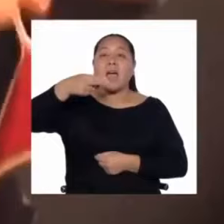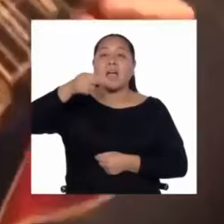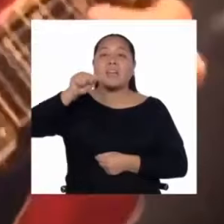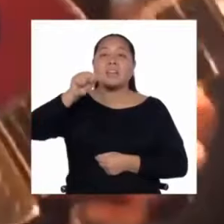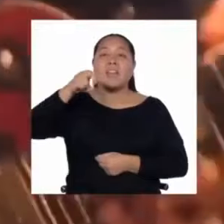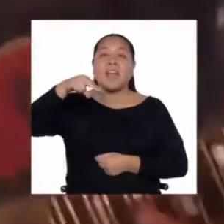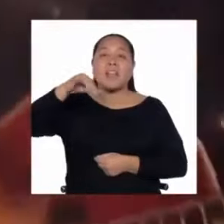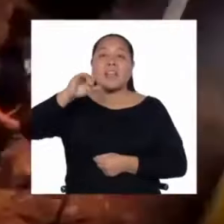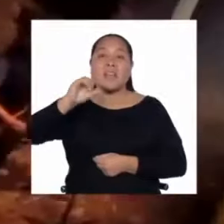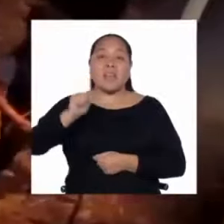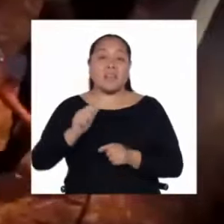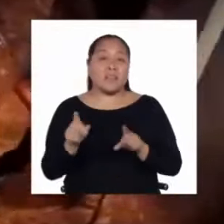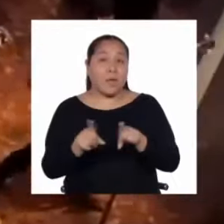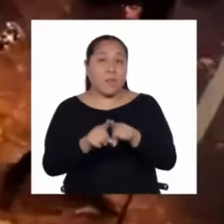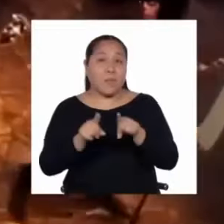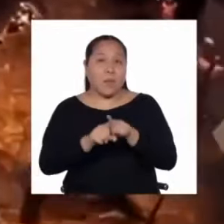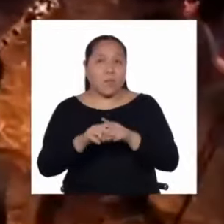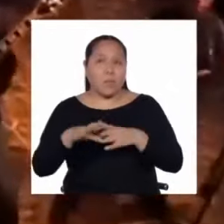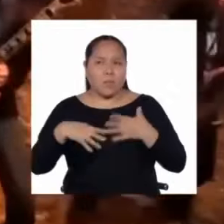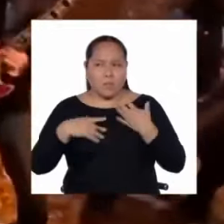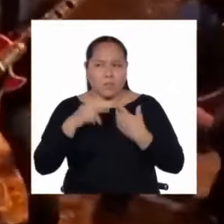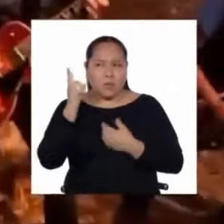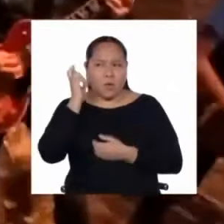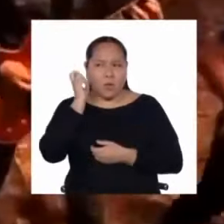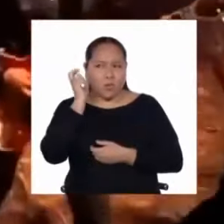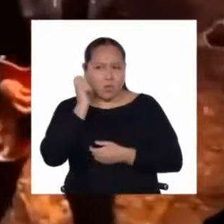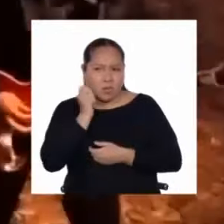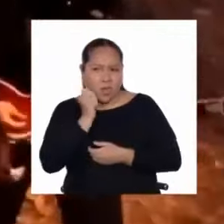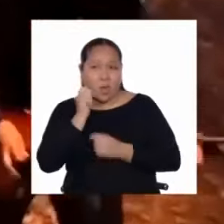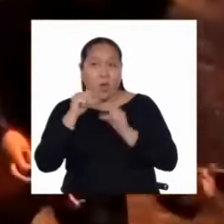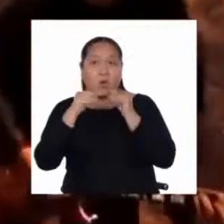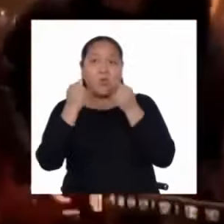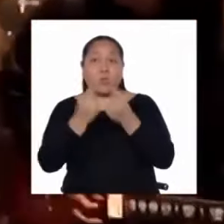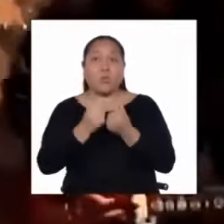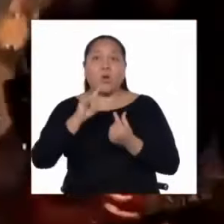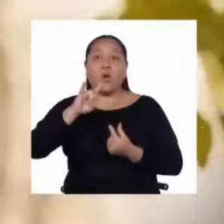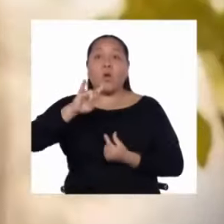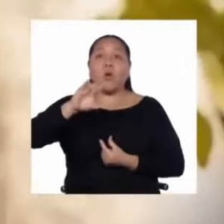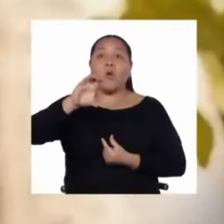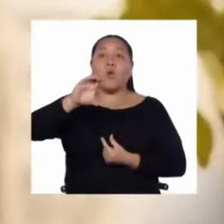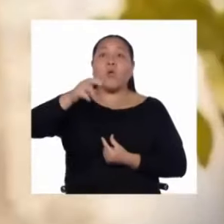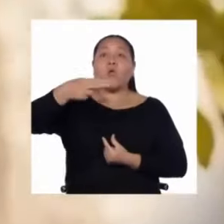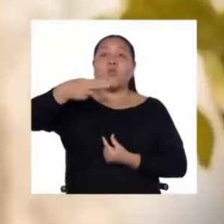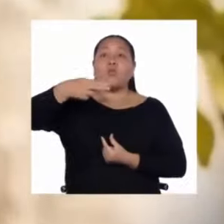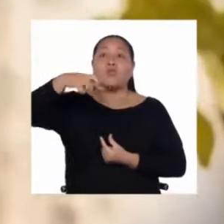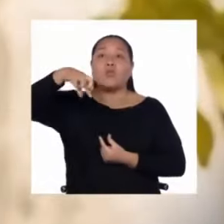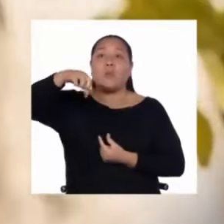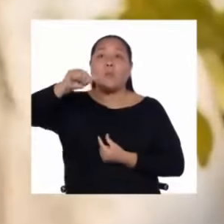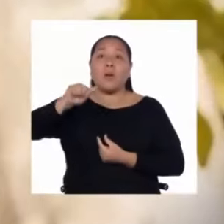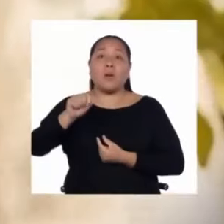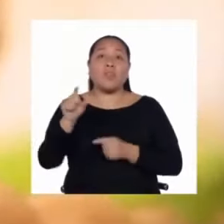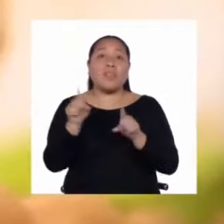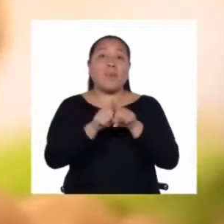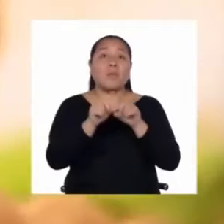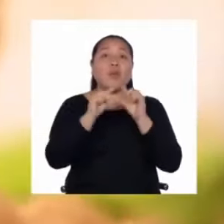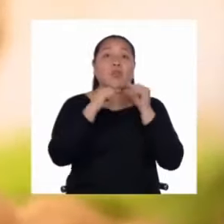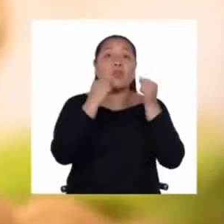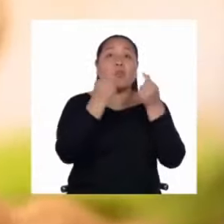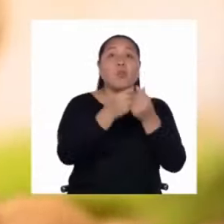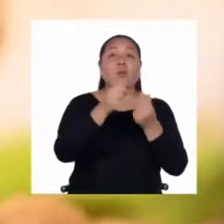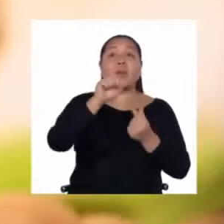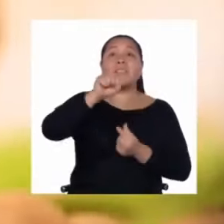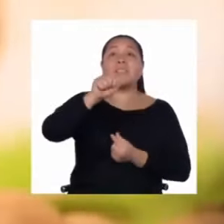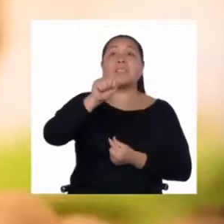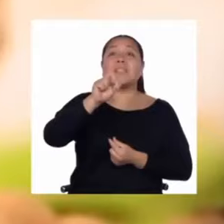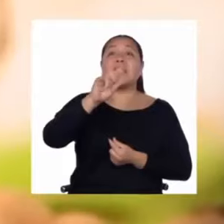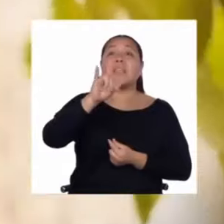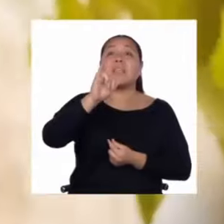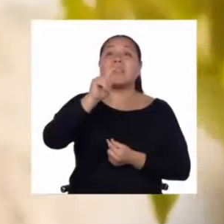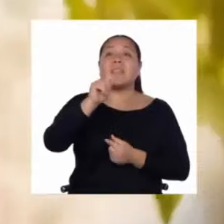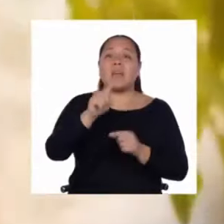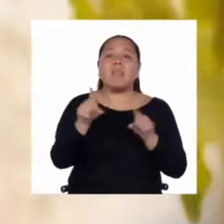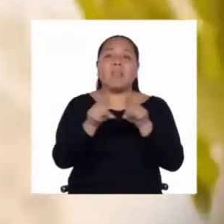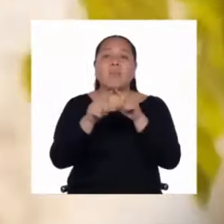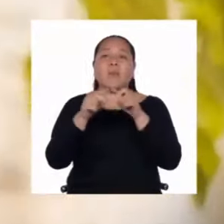O podemos escuchar a grupos como Uchpa o La Sarita que suenan también en idioma quechua.